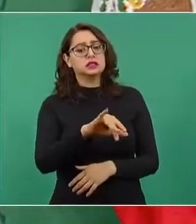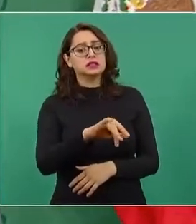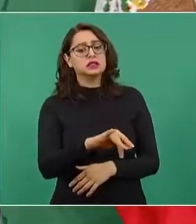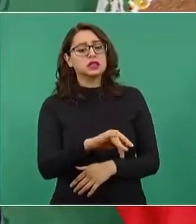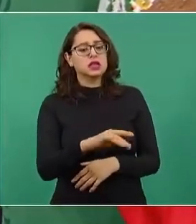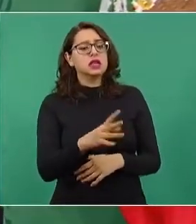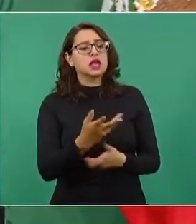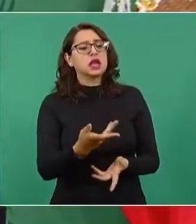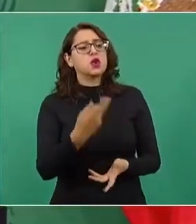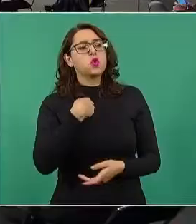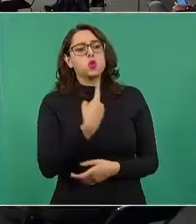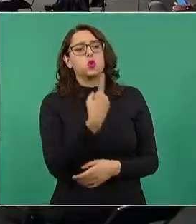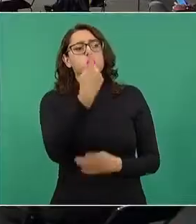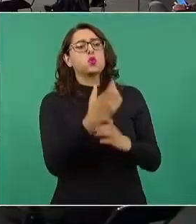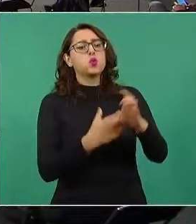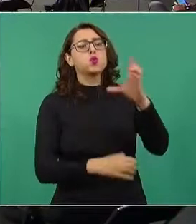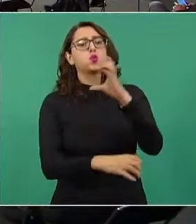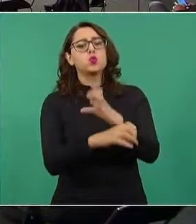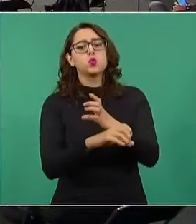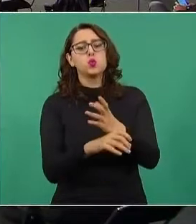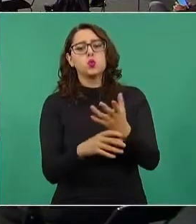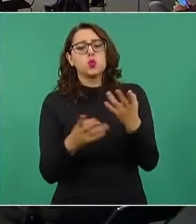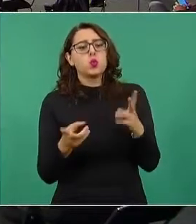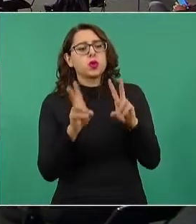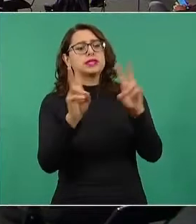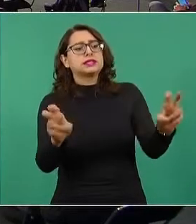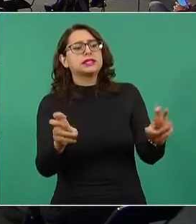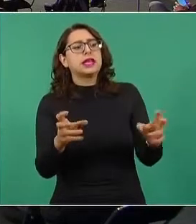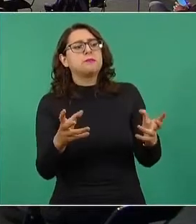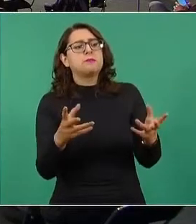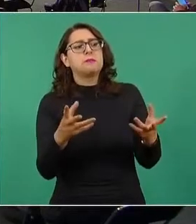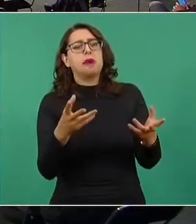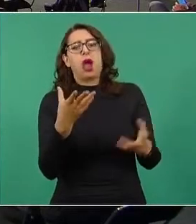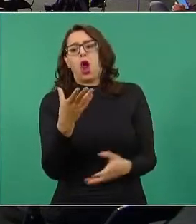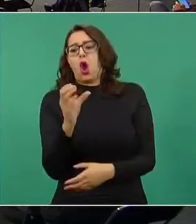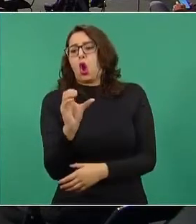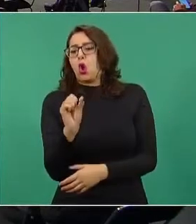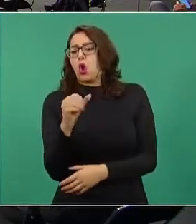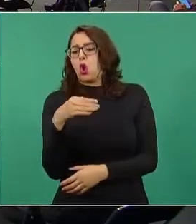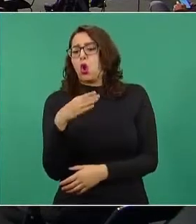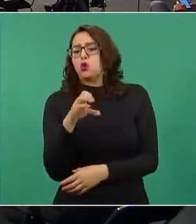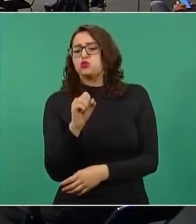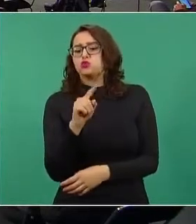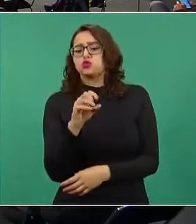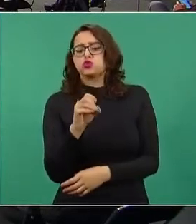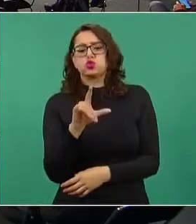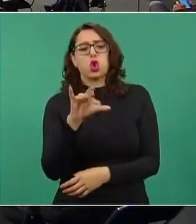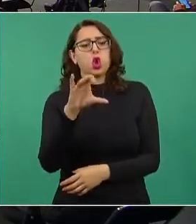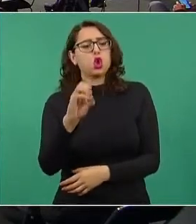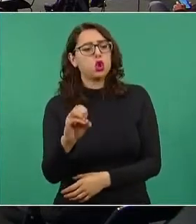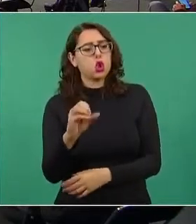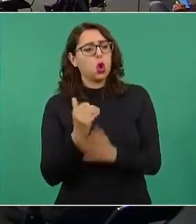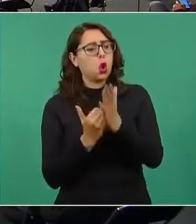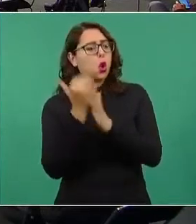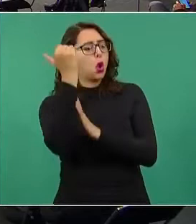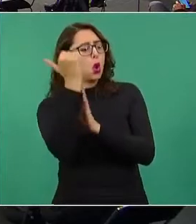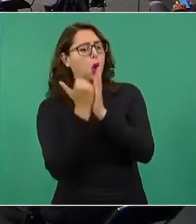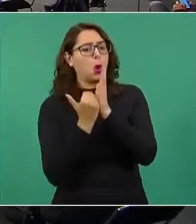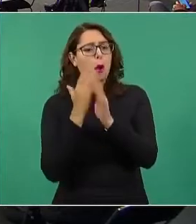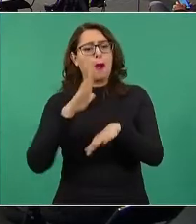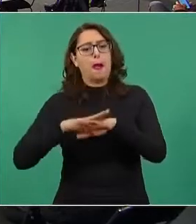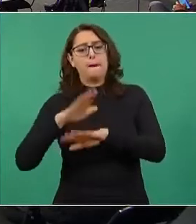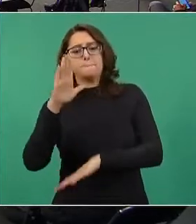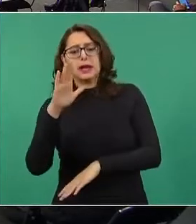Estaba viendo lo del combustóleo, sí, efectivamente se está produciendo más, pero el combustóleo no solo